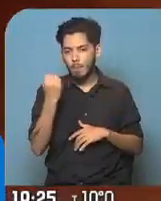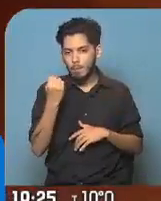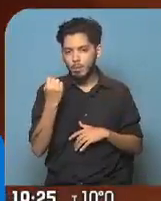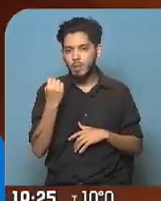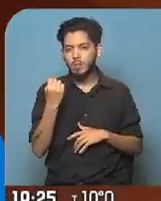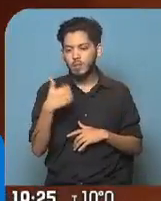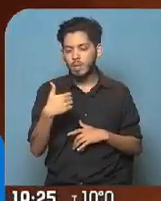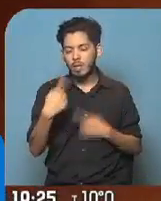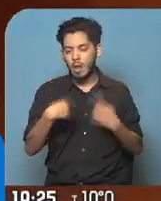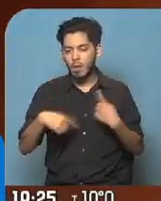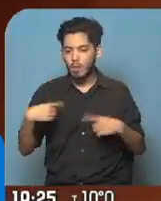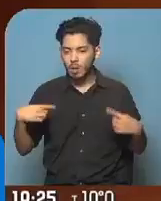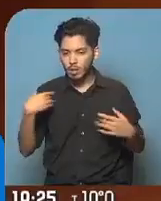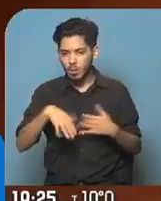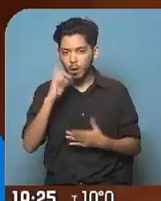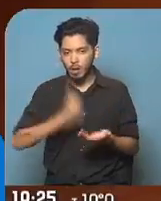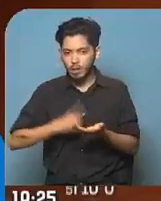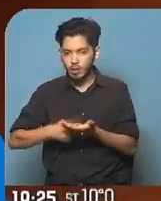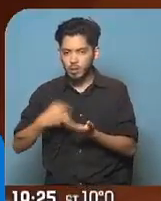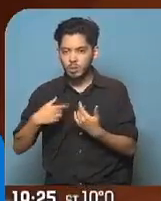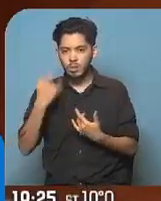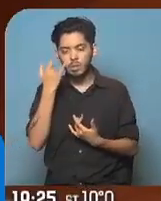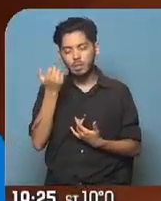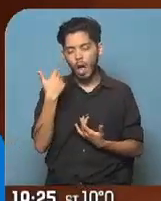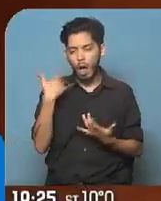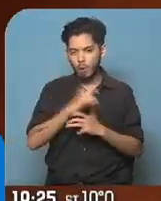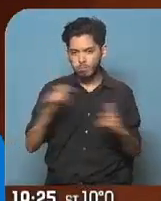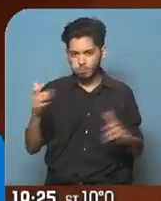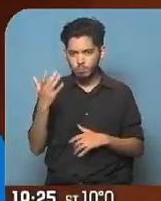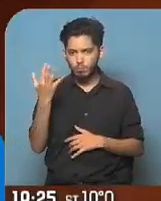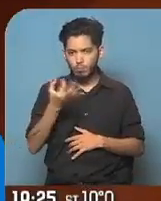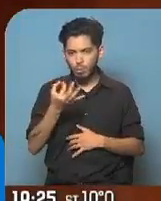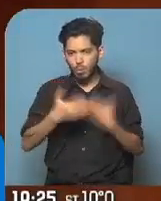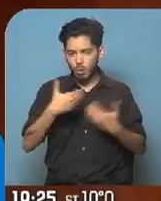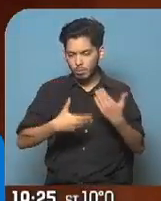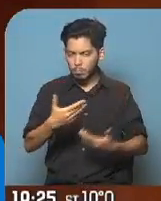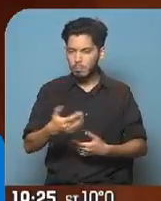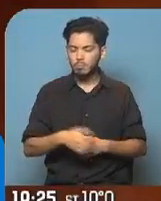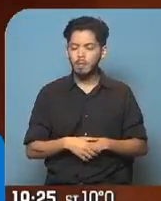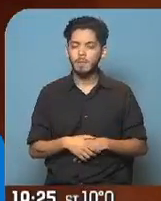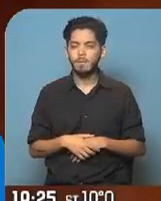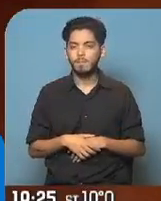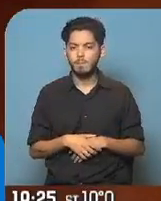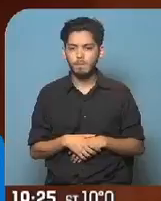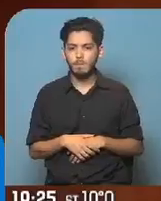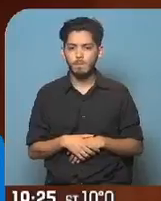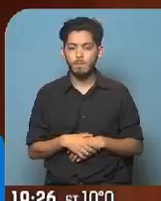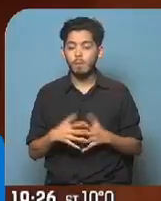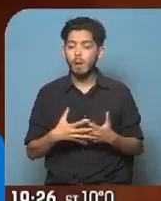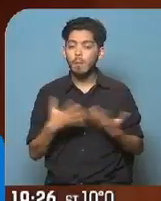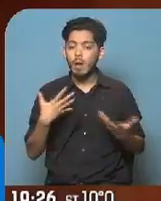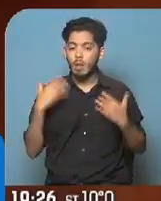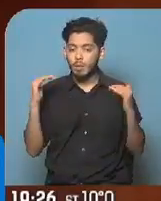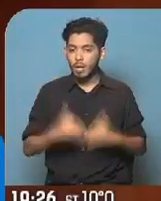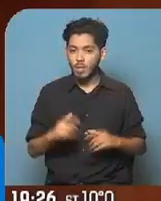medidas que se van a ir tomando cuáles serían las demás ya se estuvieron anunciando en buena medida se anunció que el mayor sacrificio aún por el lado